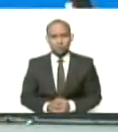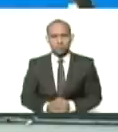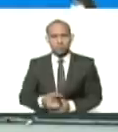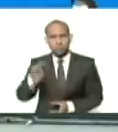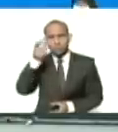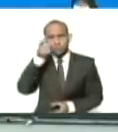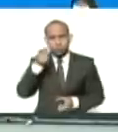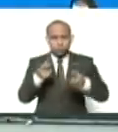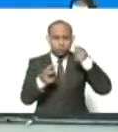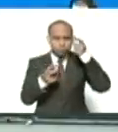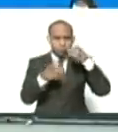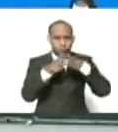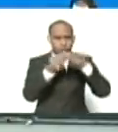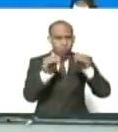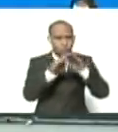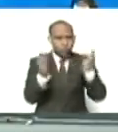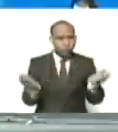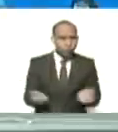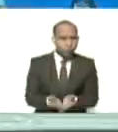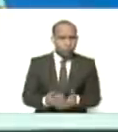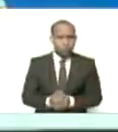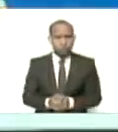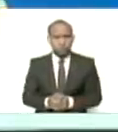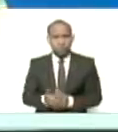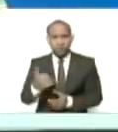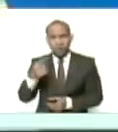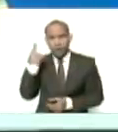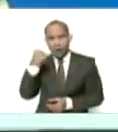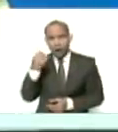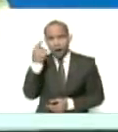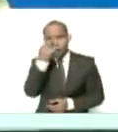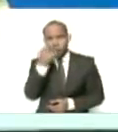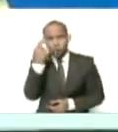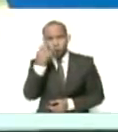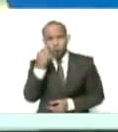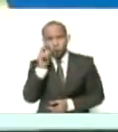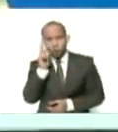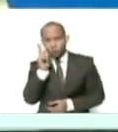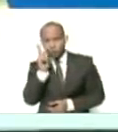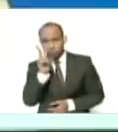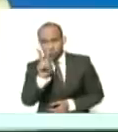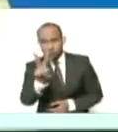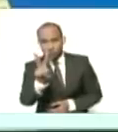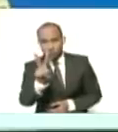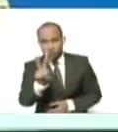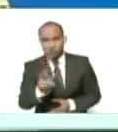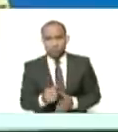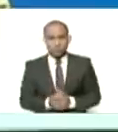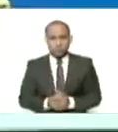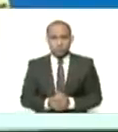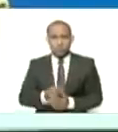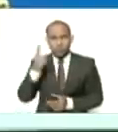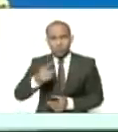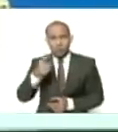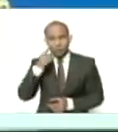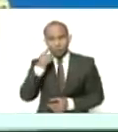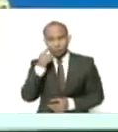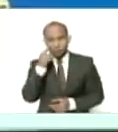Mosca todo el mundo. El que tenga ojos, pero que vea con una luz